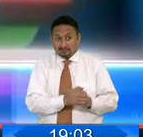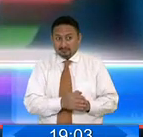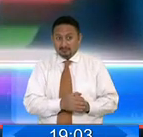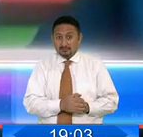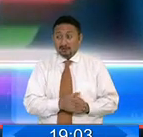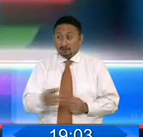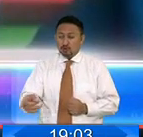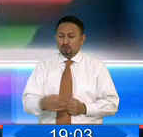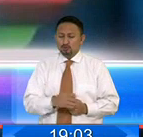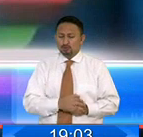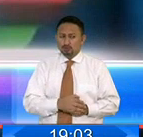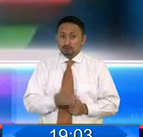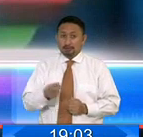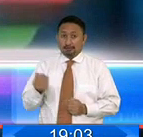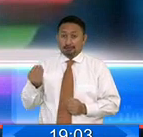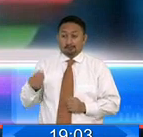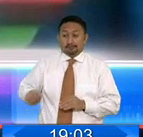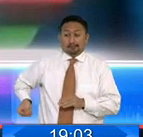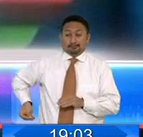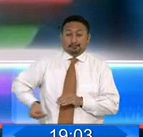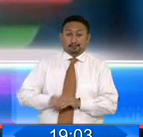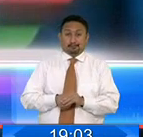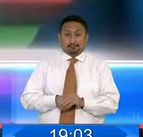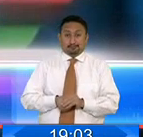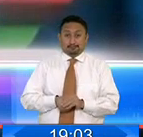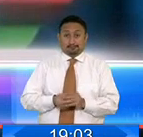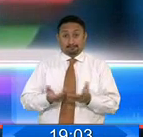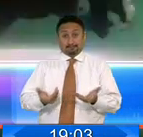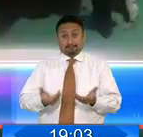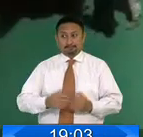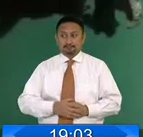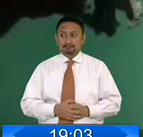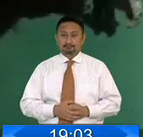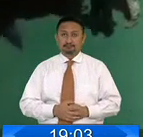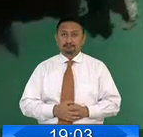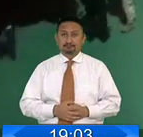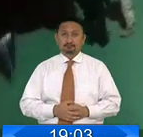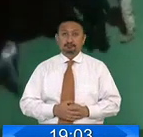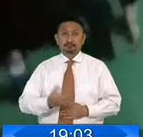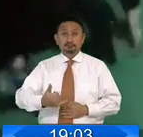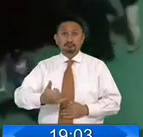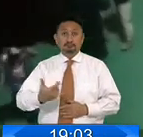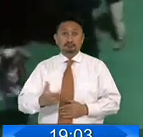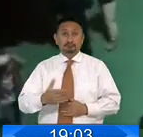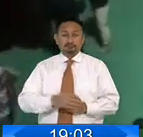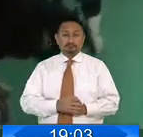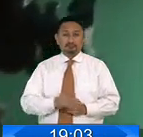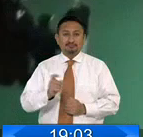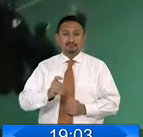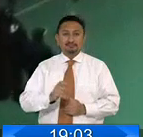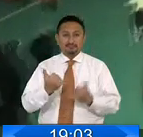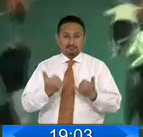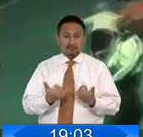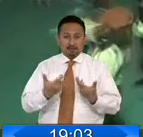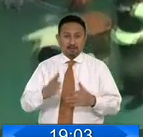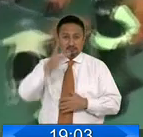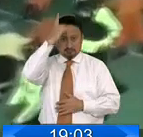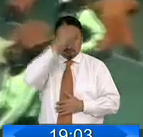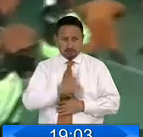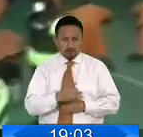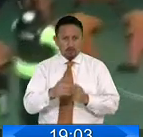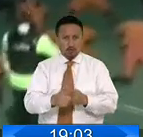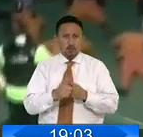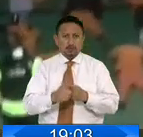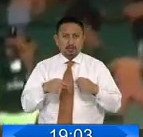económicamente pues es muy rentable este servicio y es que existe la necesidad inmediata de la toma de decisiones urgentes